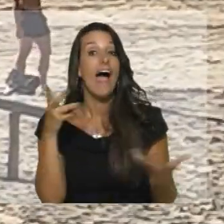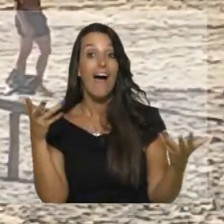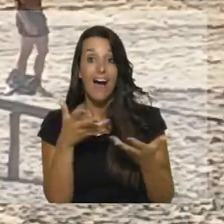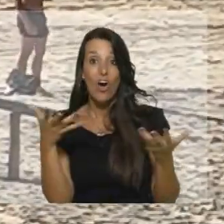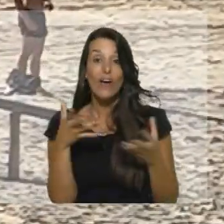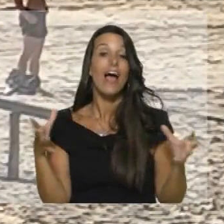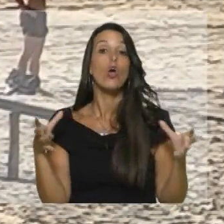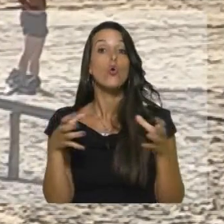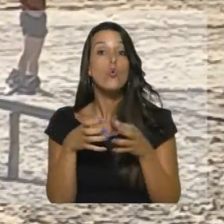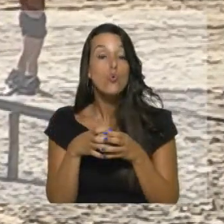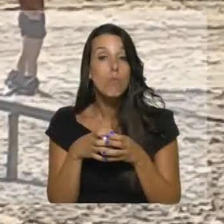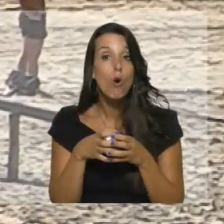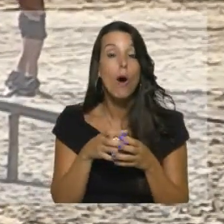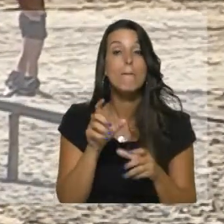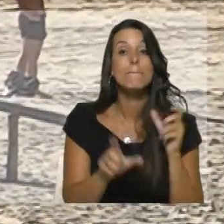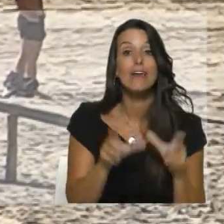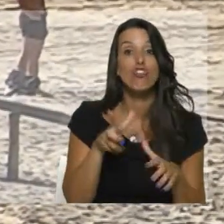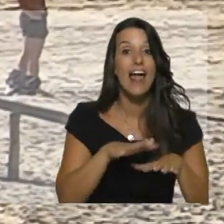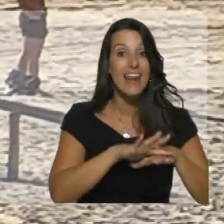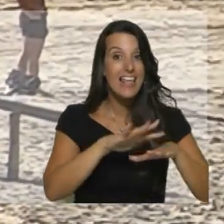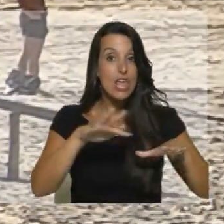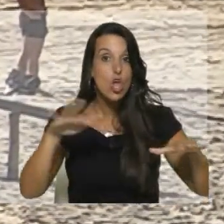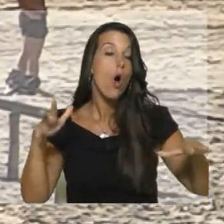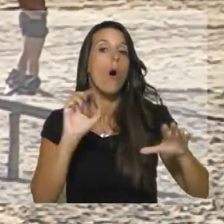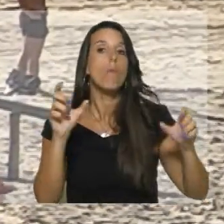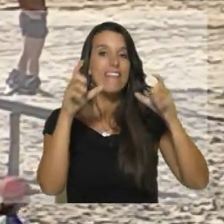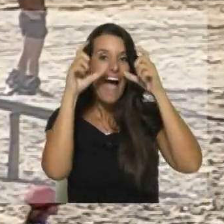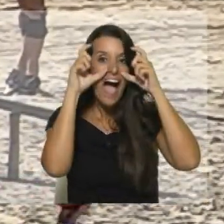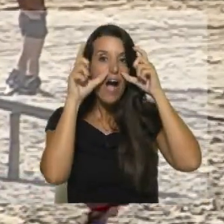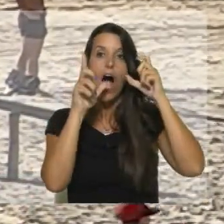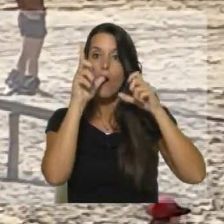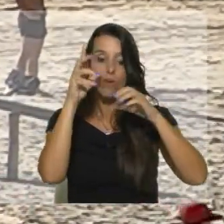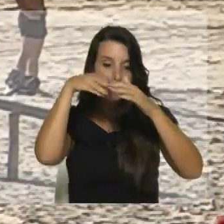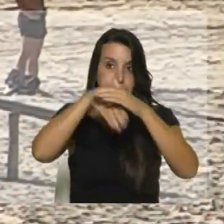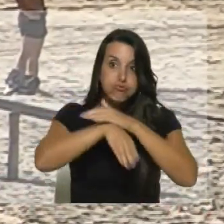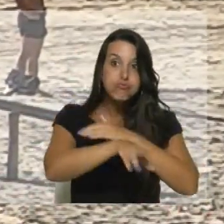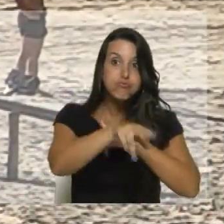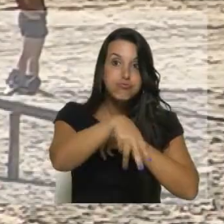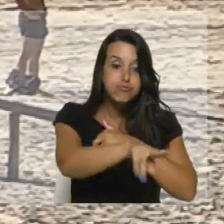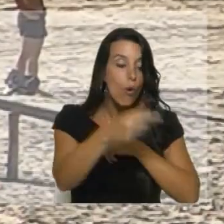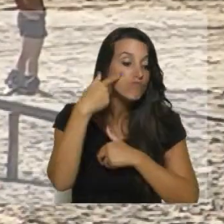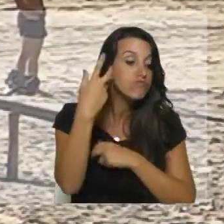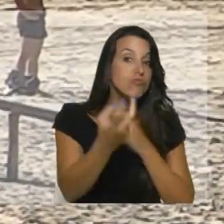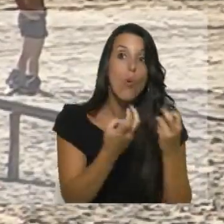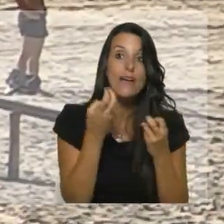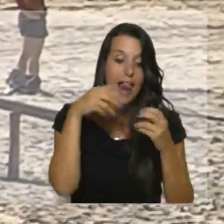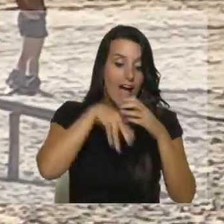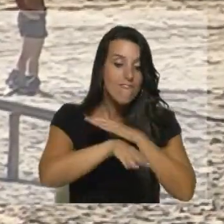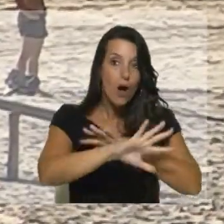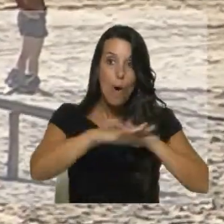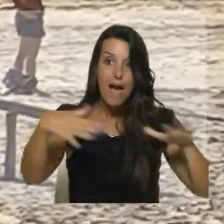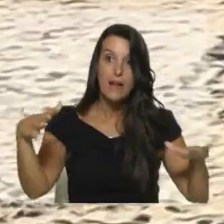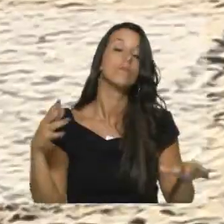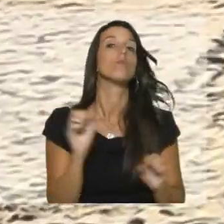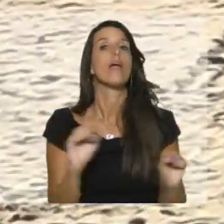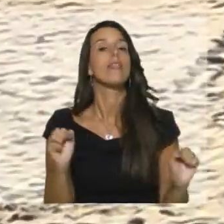del grupo de buceo pueda llevar a cabo tareas de búsqueda en el fondo del mar. Si bien en este momento la prefectura de Juan Lacaze